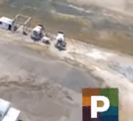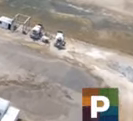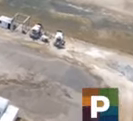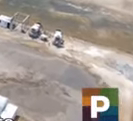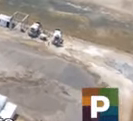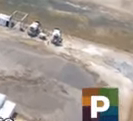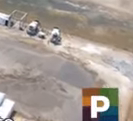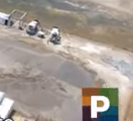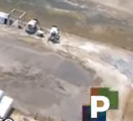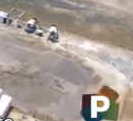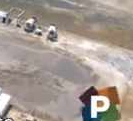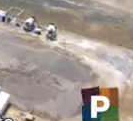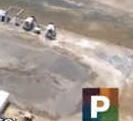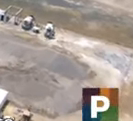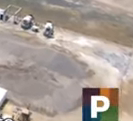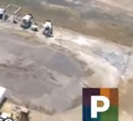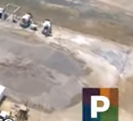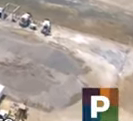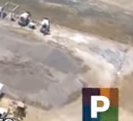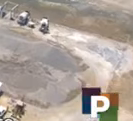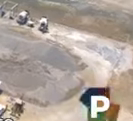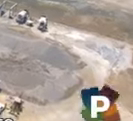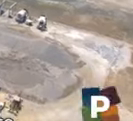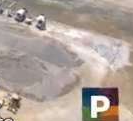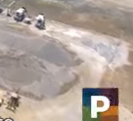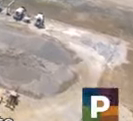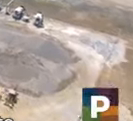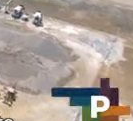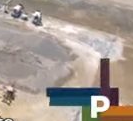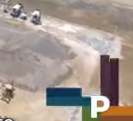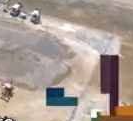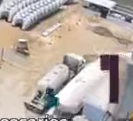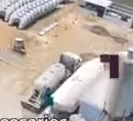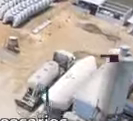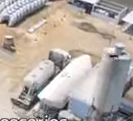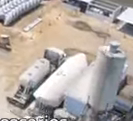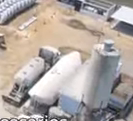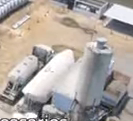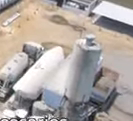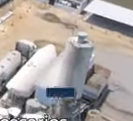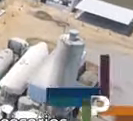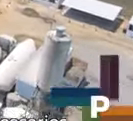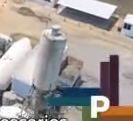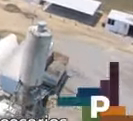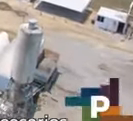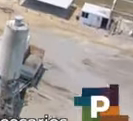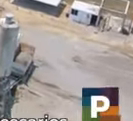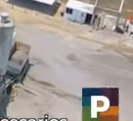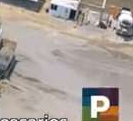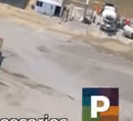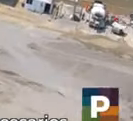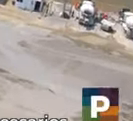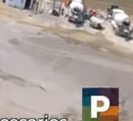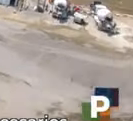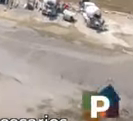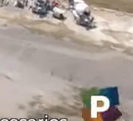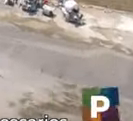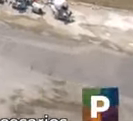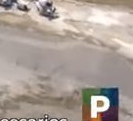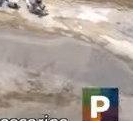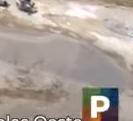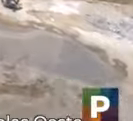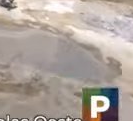Salina Cruz, se han colado 3,739 elementos de concreto, que representan 28% del total de